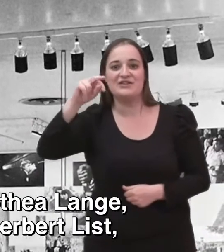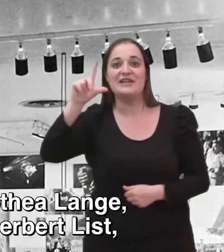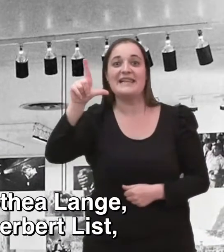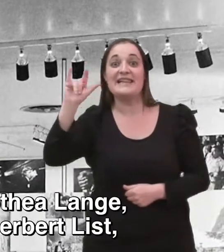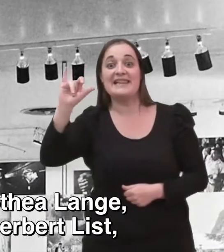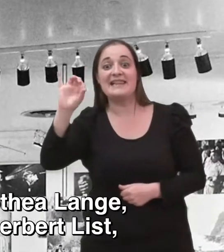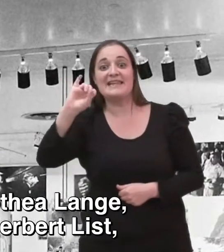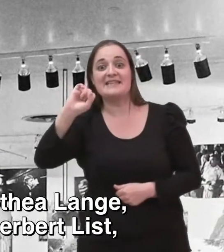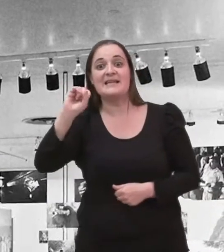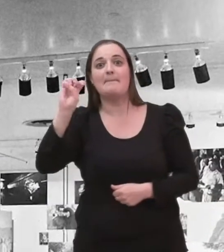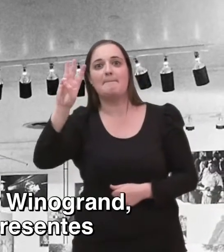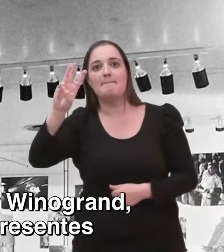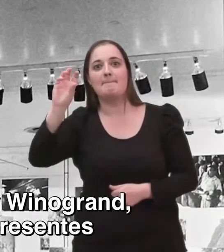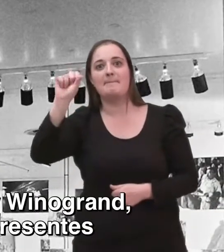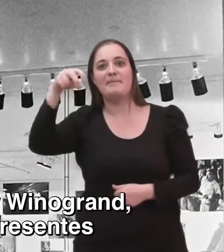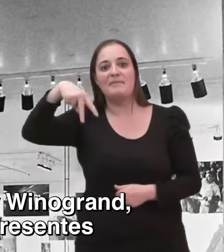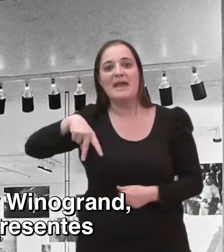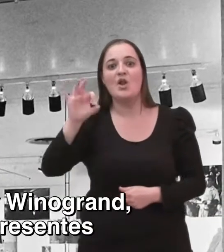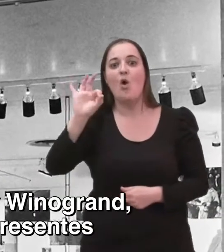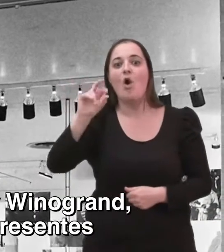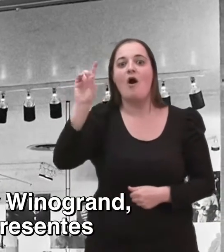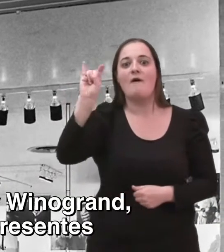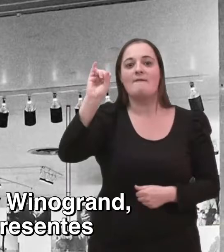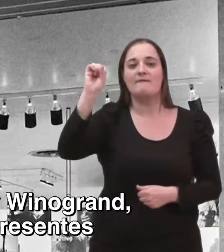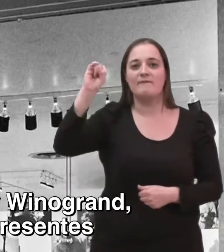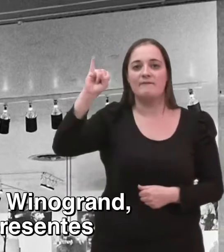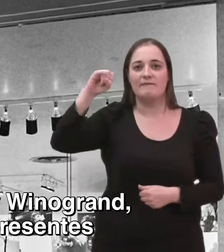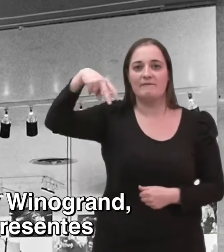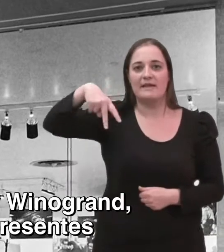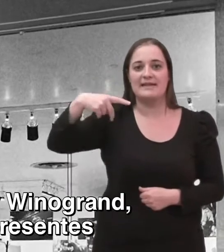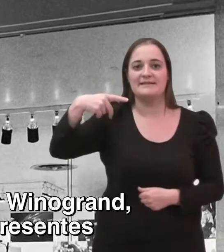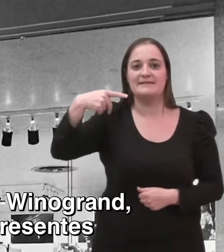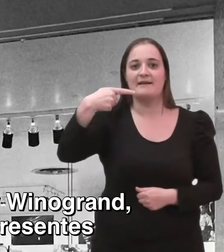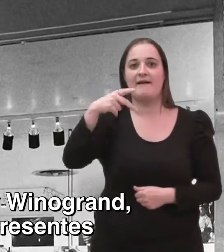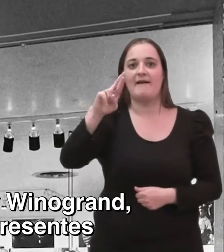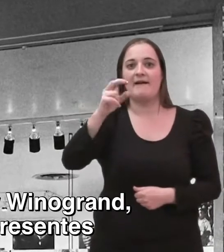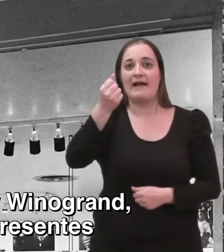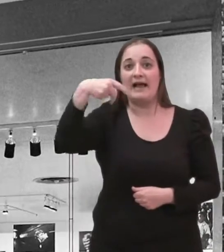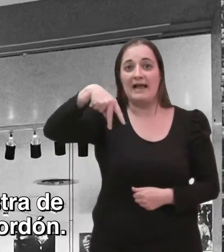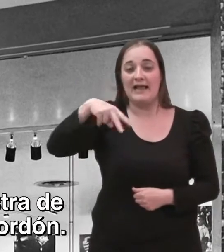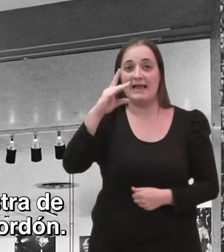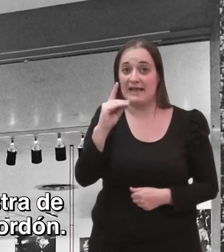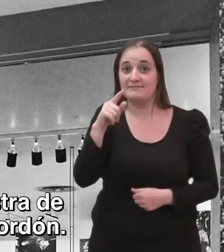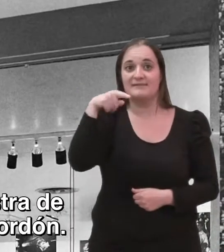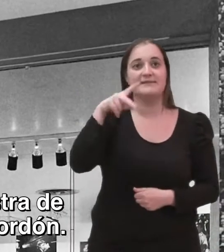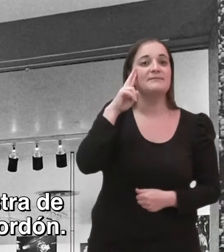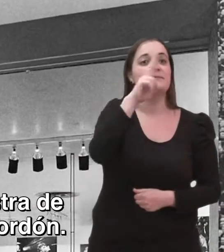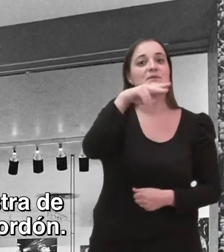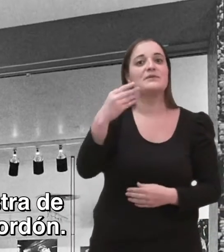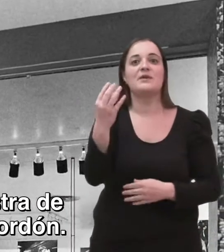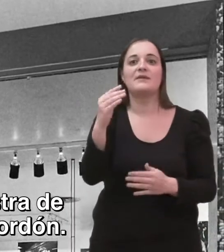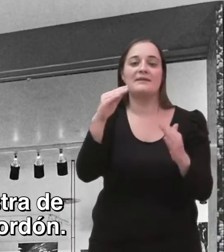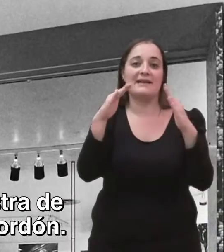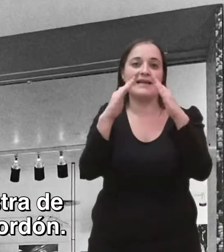Levenson, Herbert List, Irving Penn o Gary Winogrand están también presentes en esta muestra